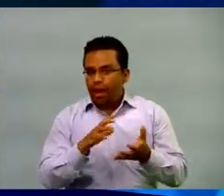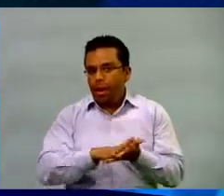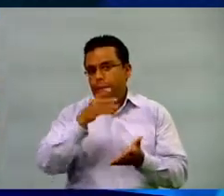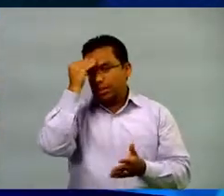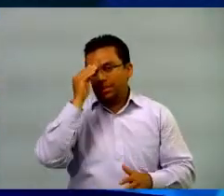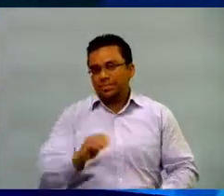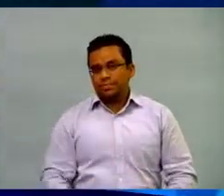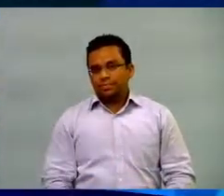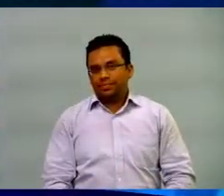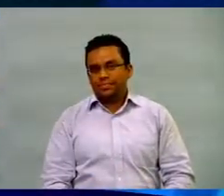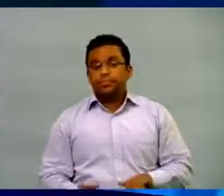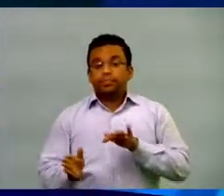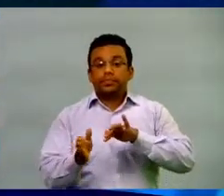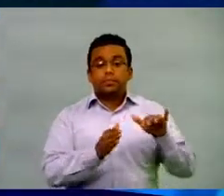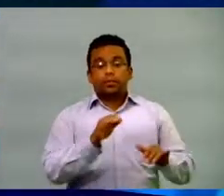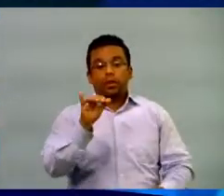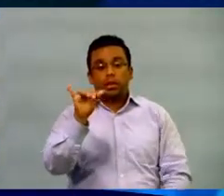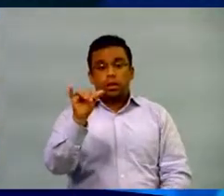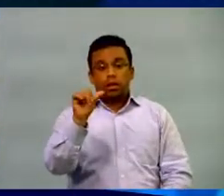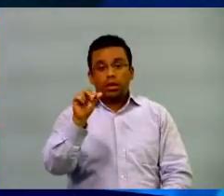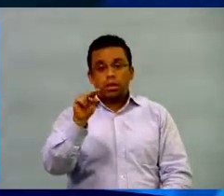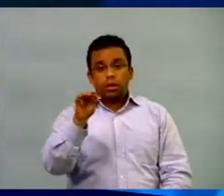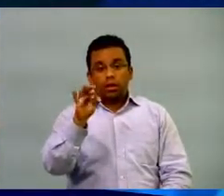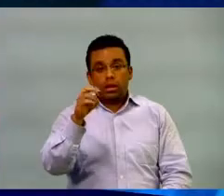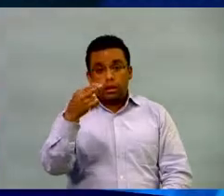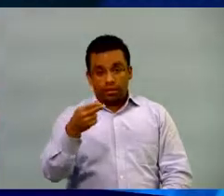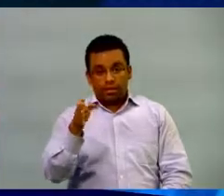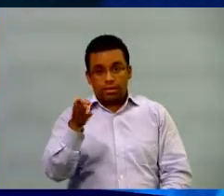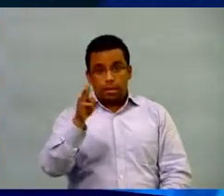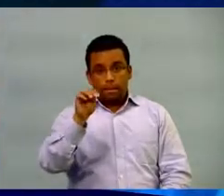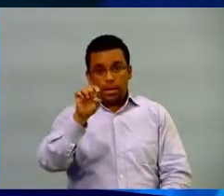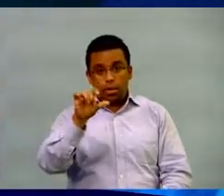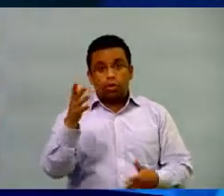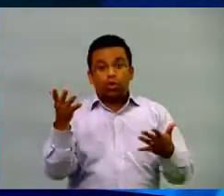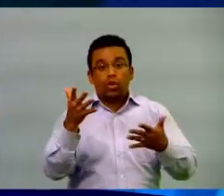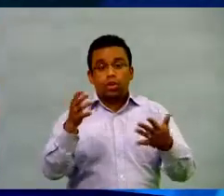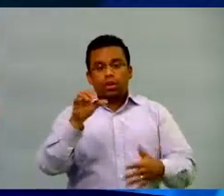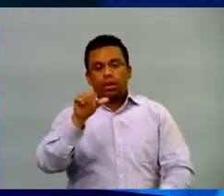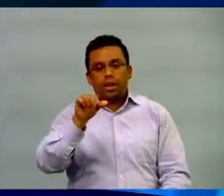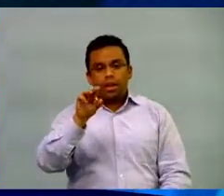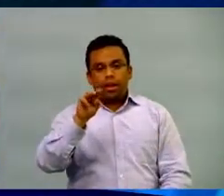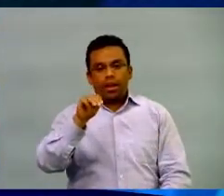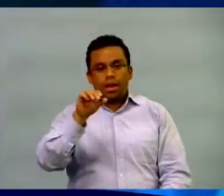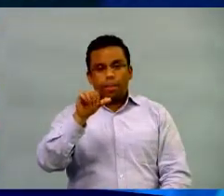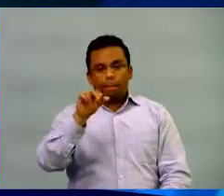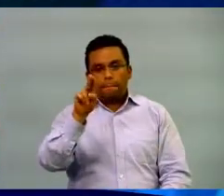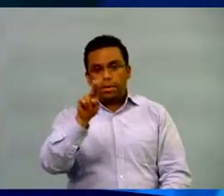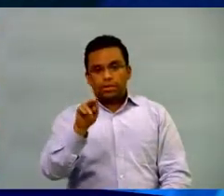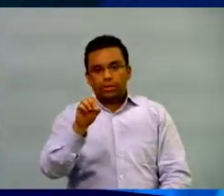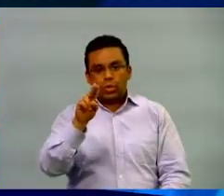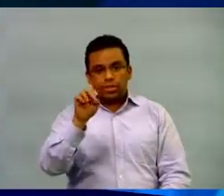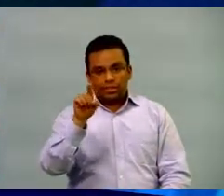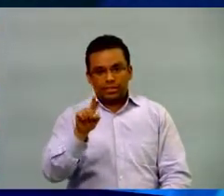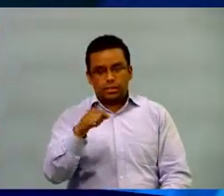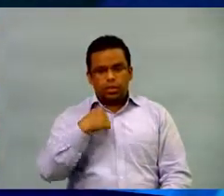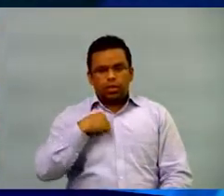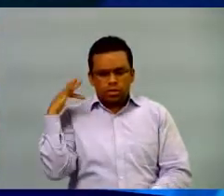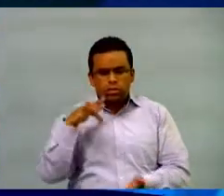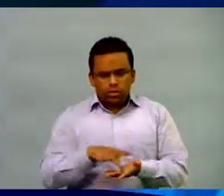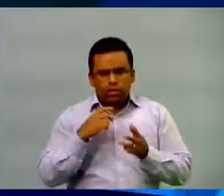Nos saluda Janet Melo desde Amazonas. Dice: estamos presentes en Educa Digital viendo todo sobre